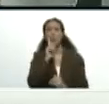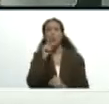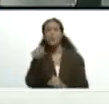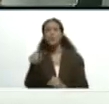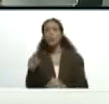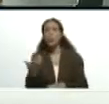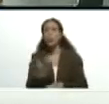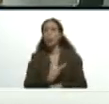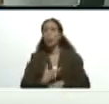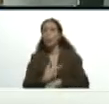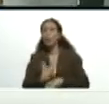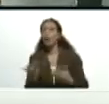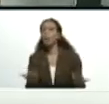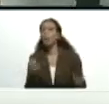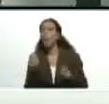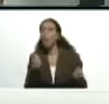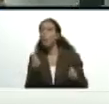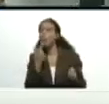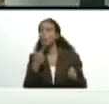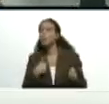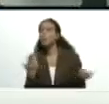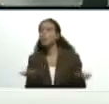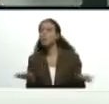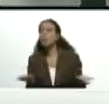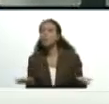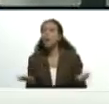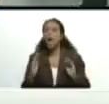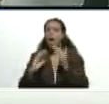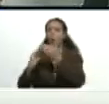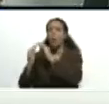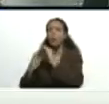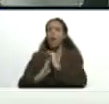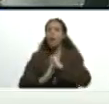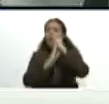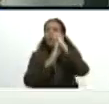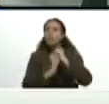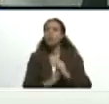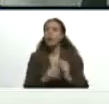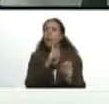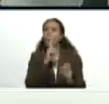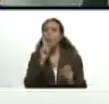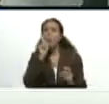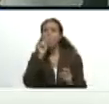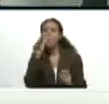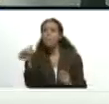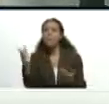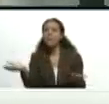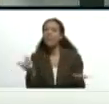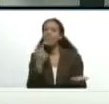los comuneros? ¿Qué me dice el comunero mayor Ángel Prado? Cuéntamelo todo.